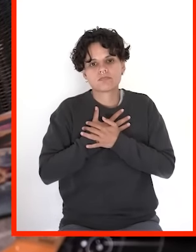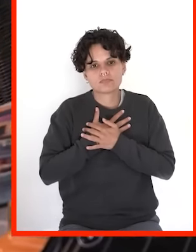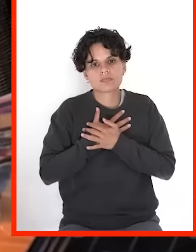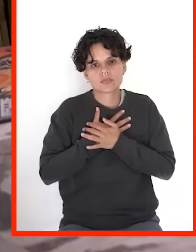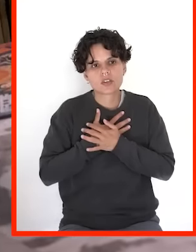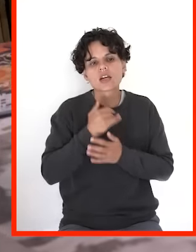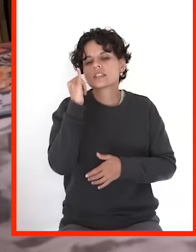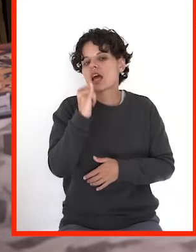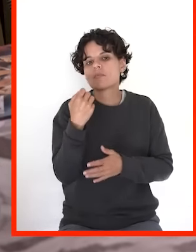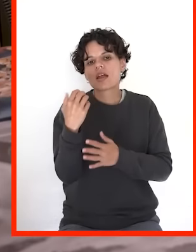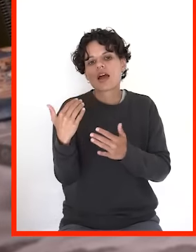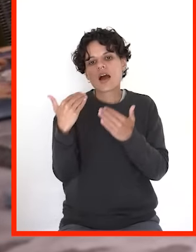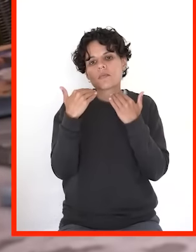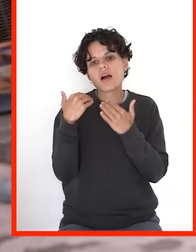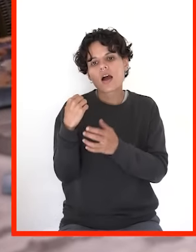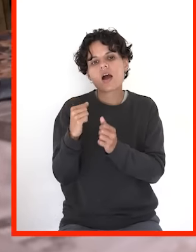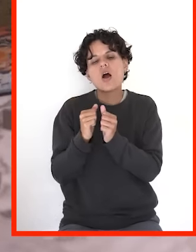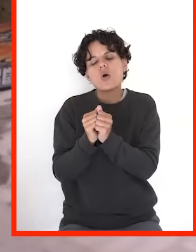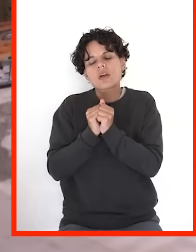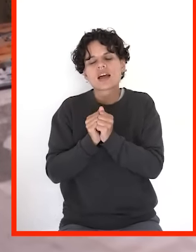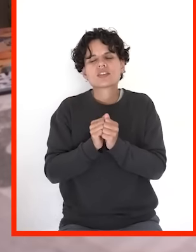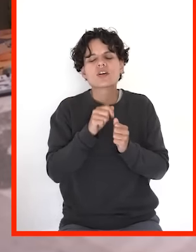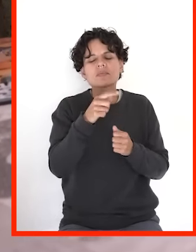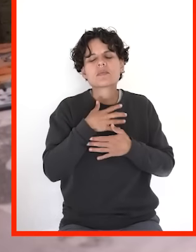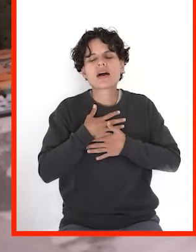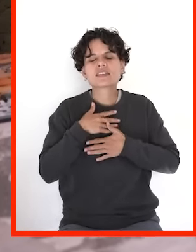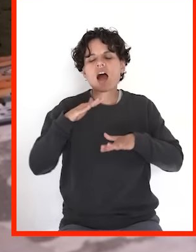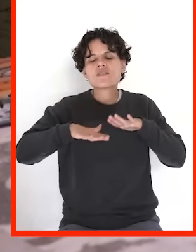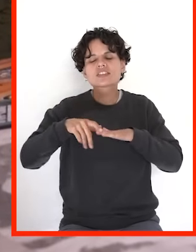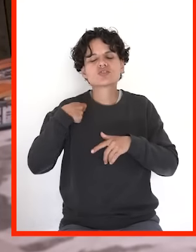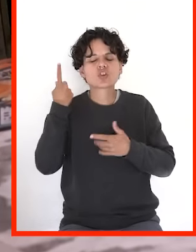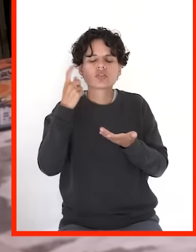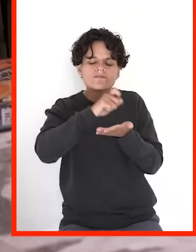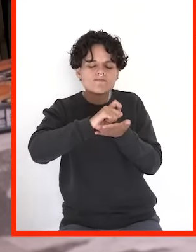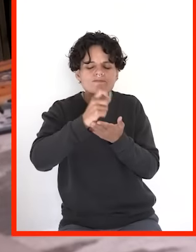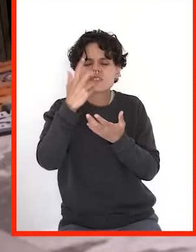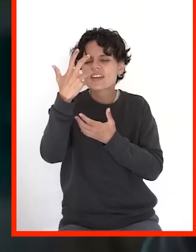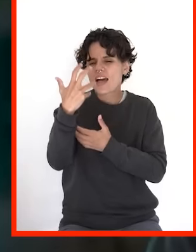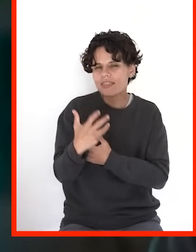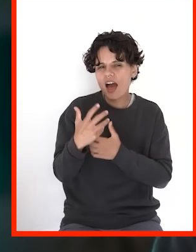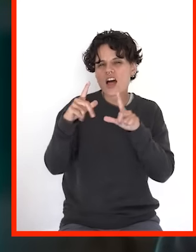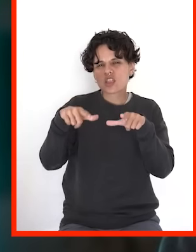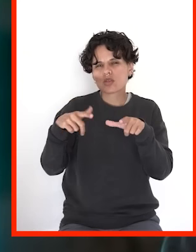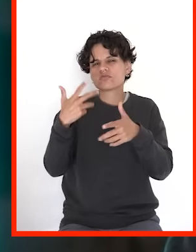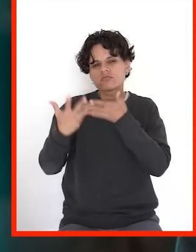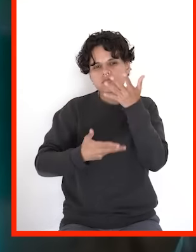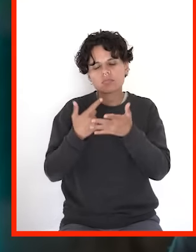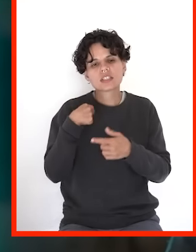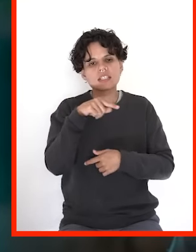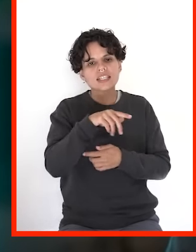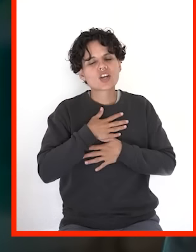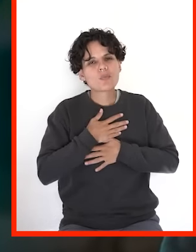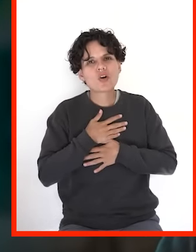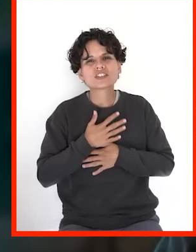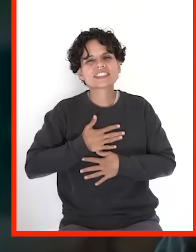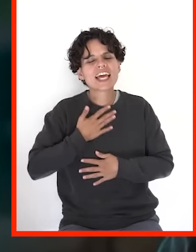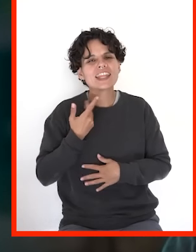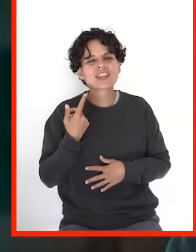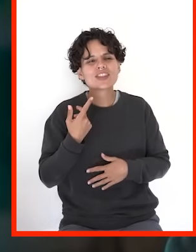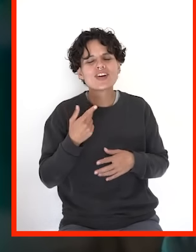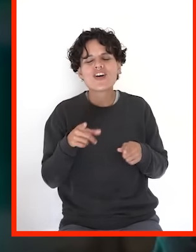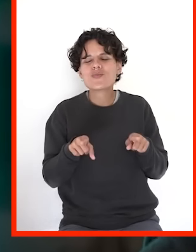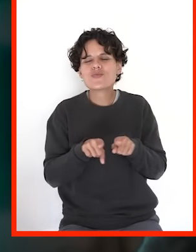Acompañando siempre. Me pasan cosas con el Bro, weón, cuando estoy en el estudio creando. Y... Como que está ahí, ¿no? Sí, como que está ahí. De repente